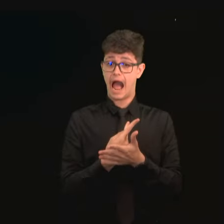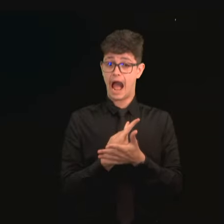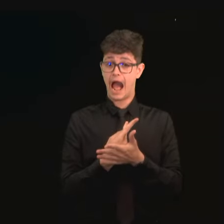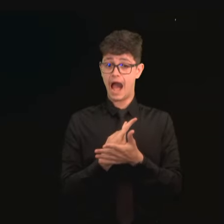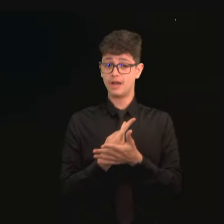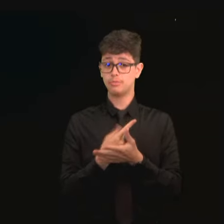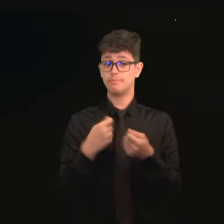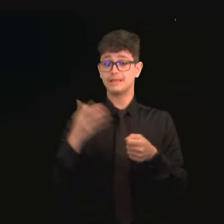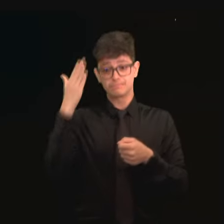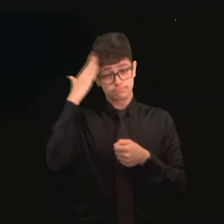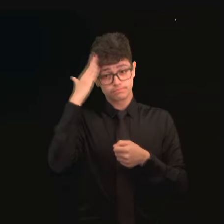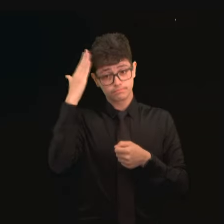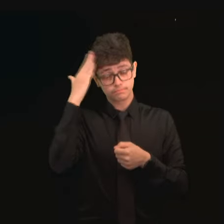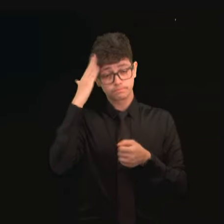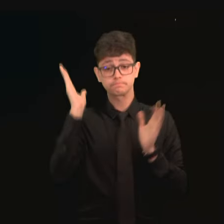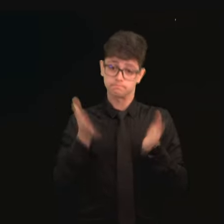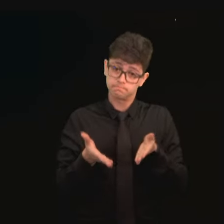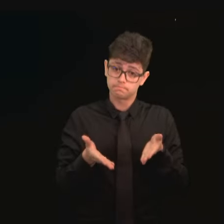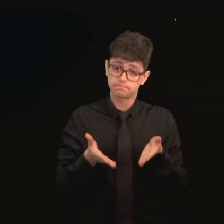para determinado